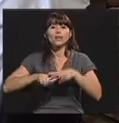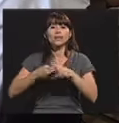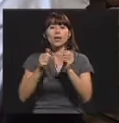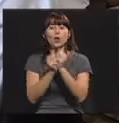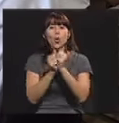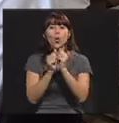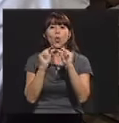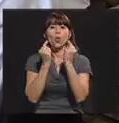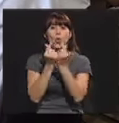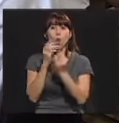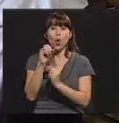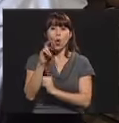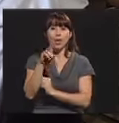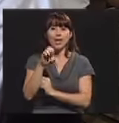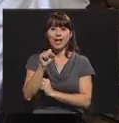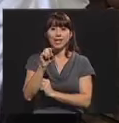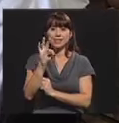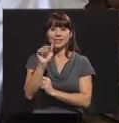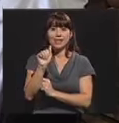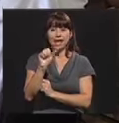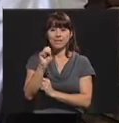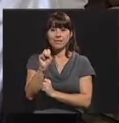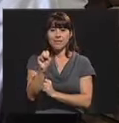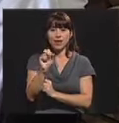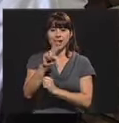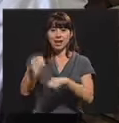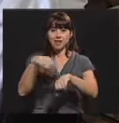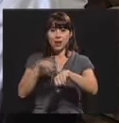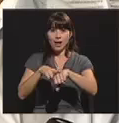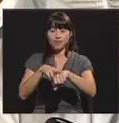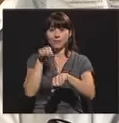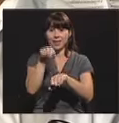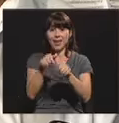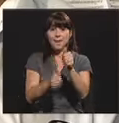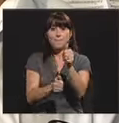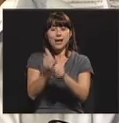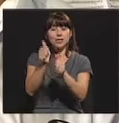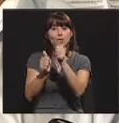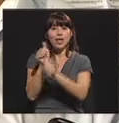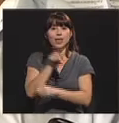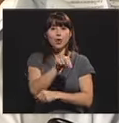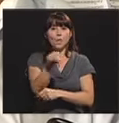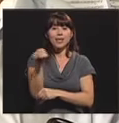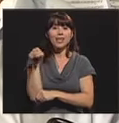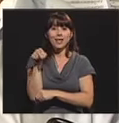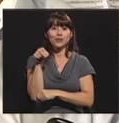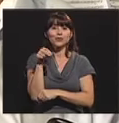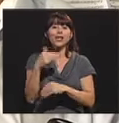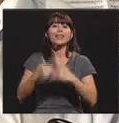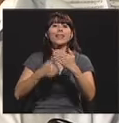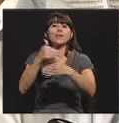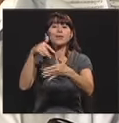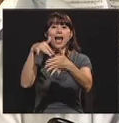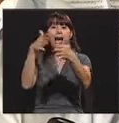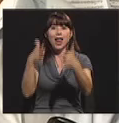Orquesta Sinfónica Nacional. En la Orquesta Sinfónica Nacional la mayoría de compañeros fueron alumnos